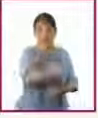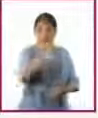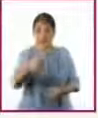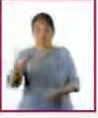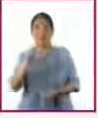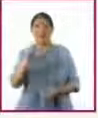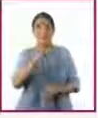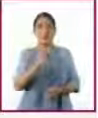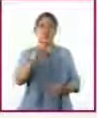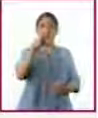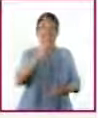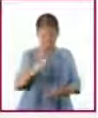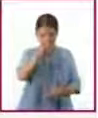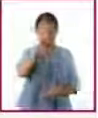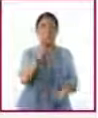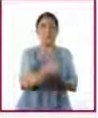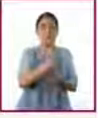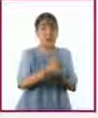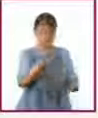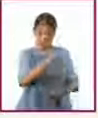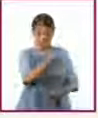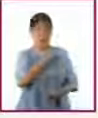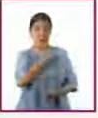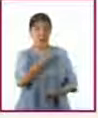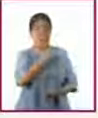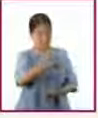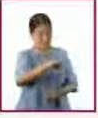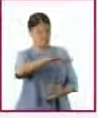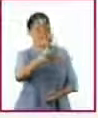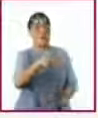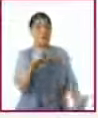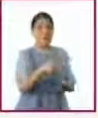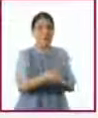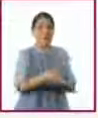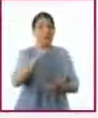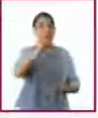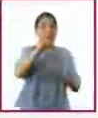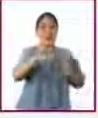amenace con fusilar al que no pague. Y verá cómo mañana tiene el dinero.